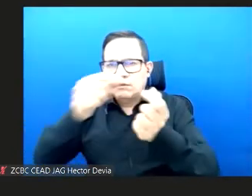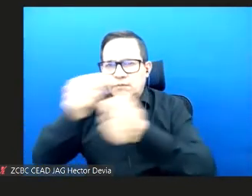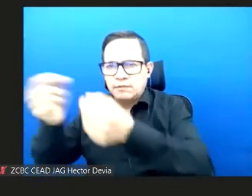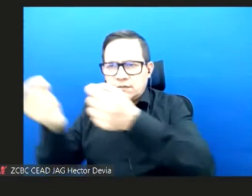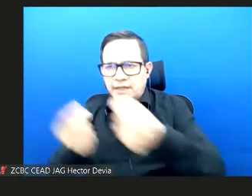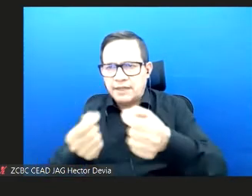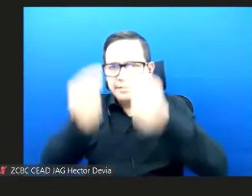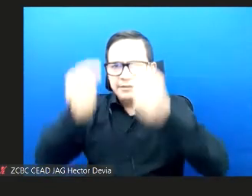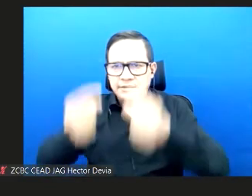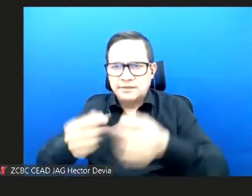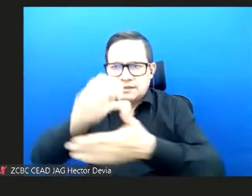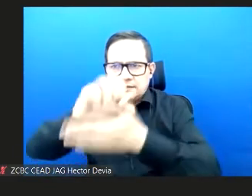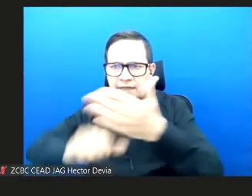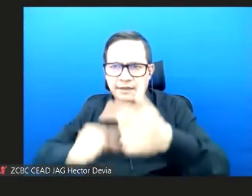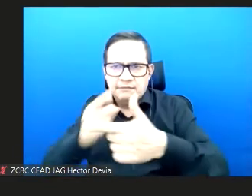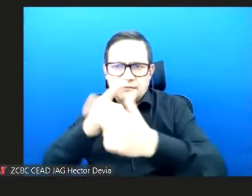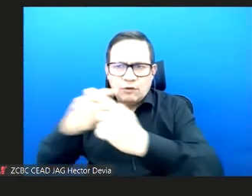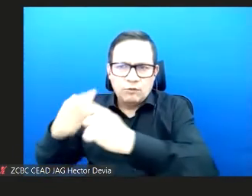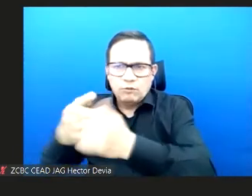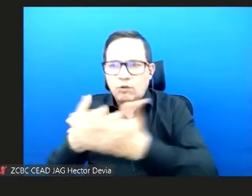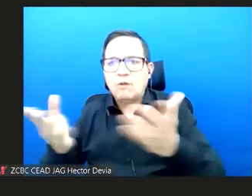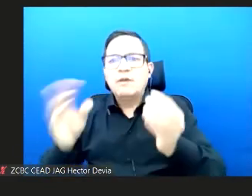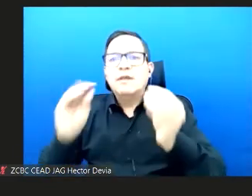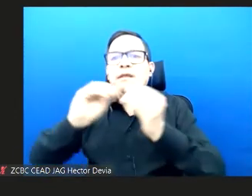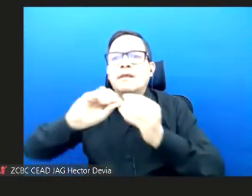de la teoría de conjuntos. ¿Sí?